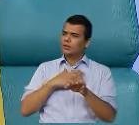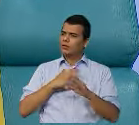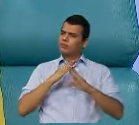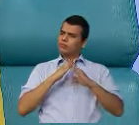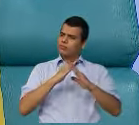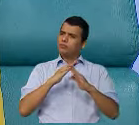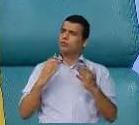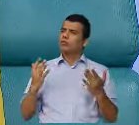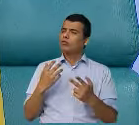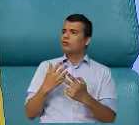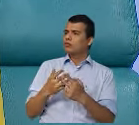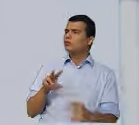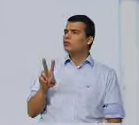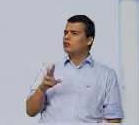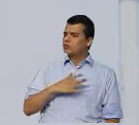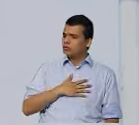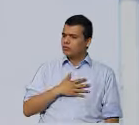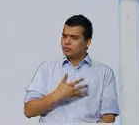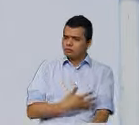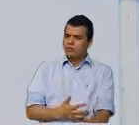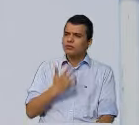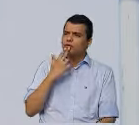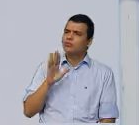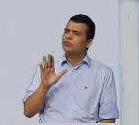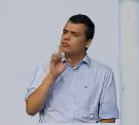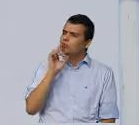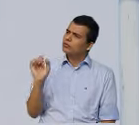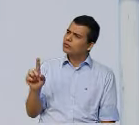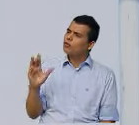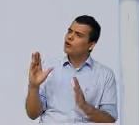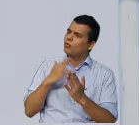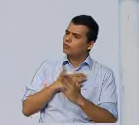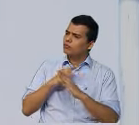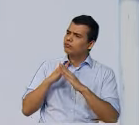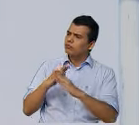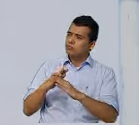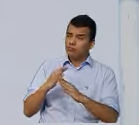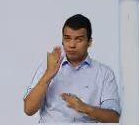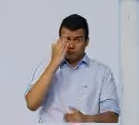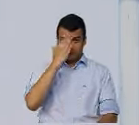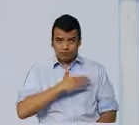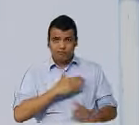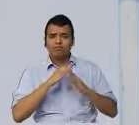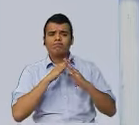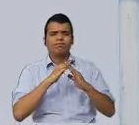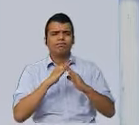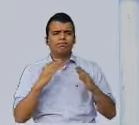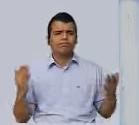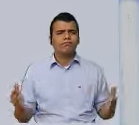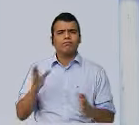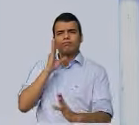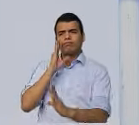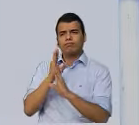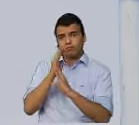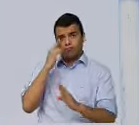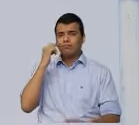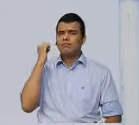tipo 2? Bueno, realmente la prevención de la diabetes debería ser encaminada más